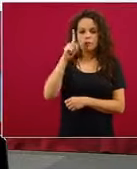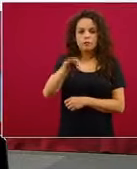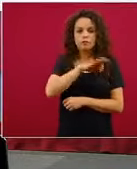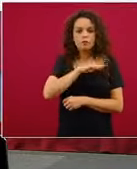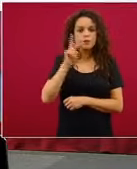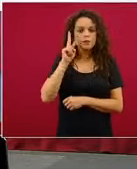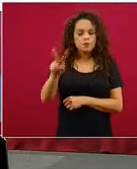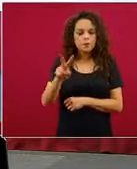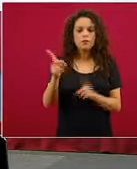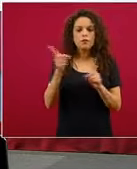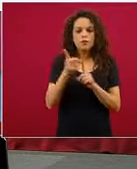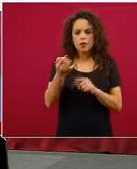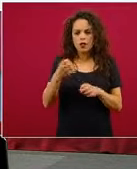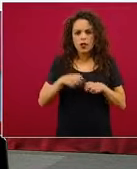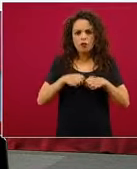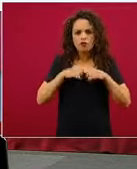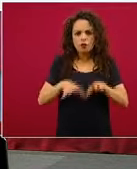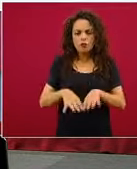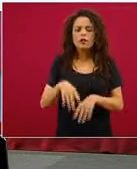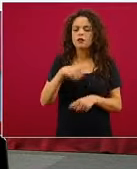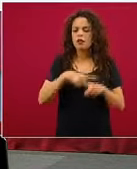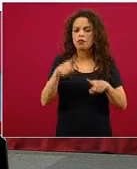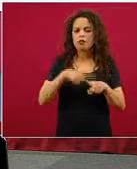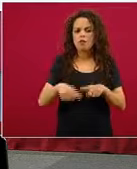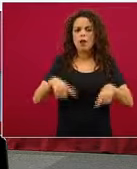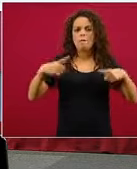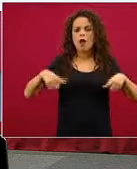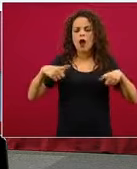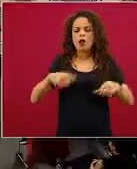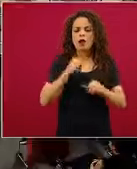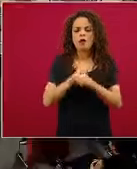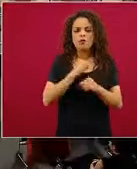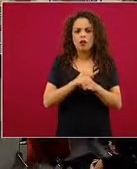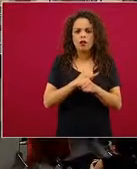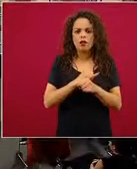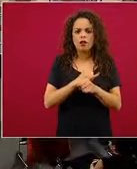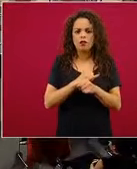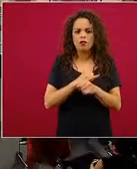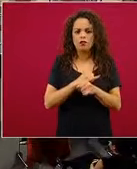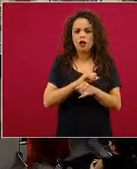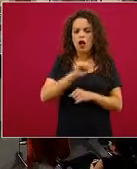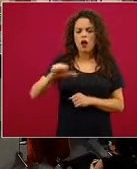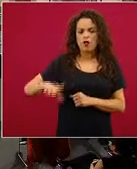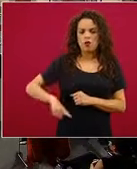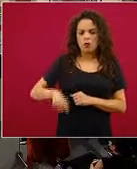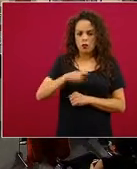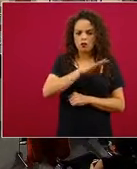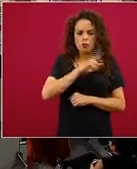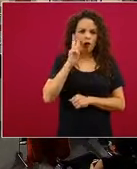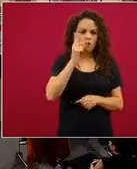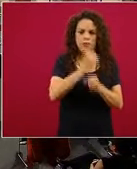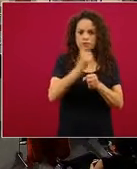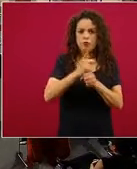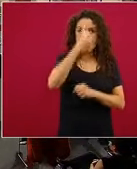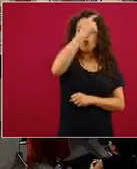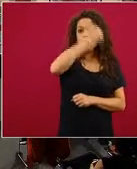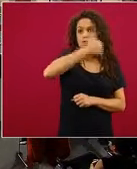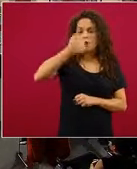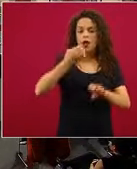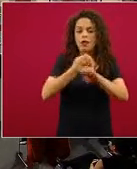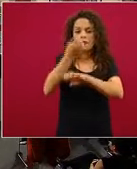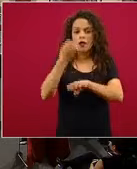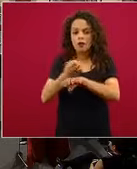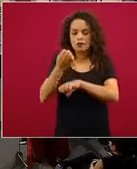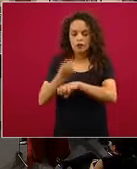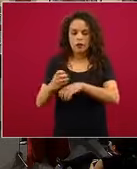en las diferentes páginas públicas y lo pueden ustedes identificar para cada una de las entidades federativas. Veamos